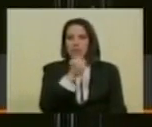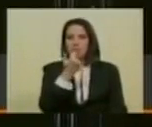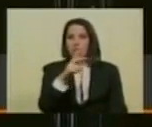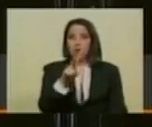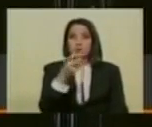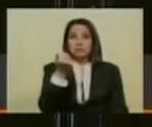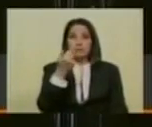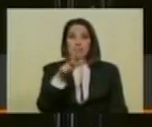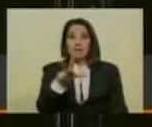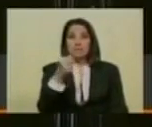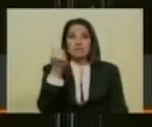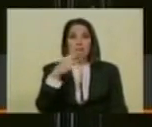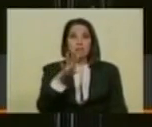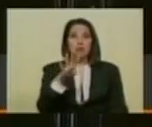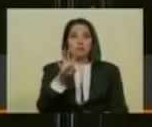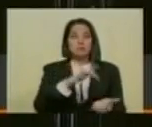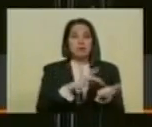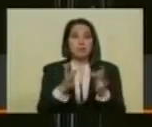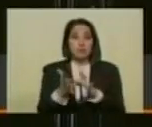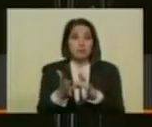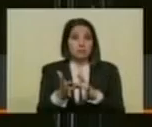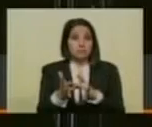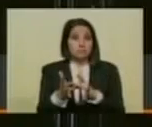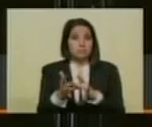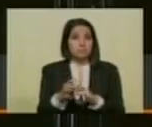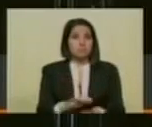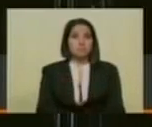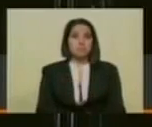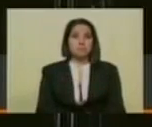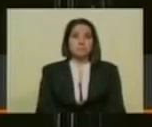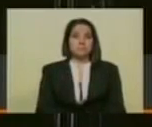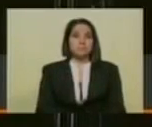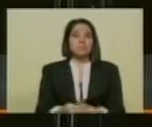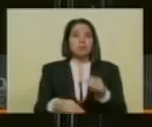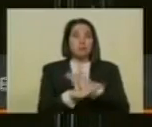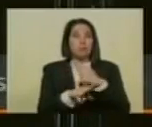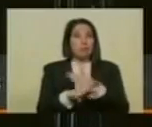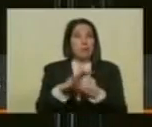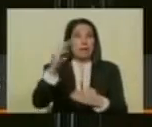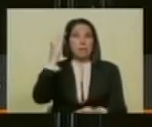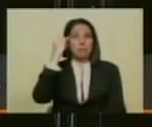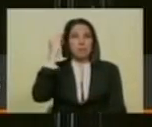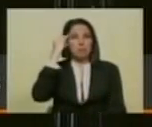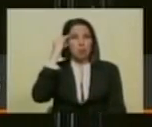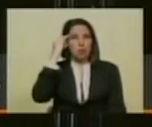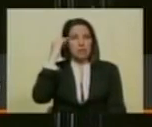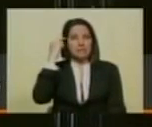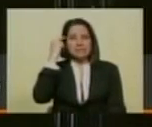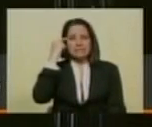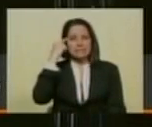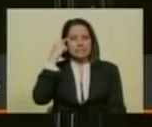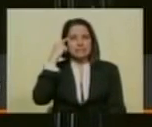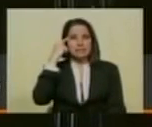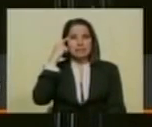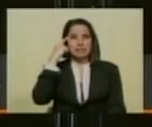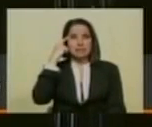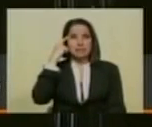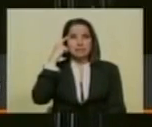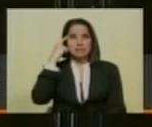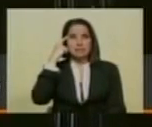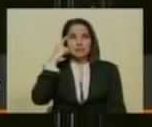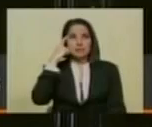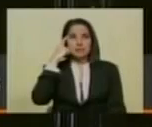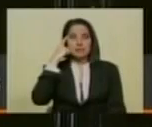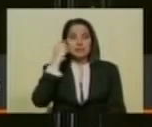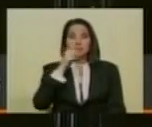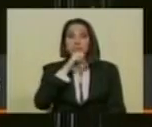13, 14 de abril. Tenemos todavía clara y fresquita